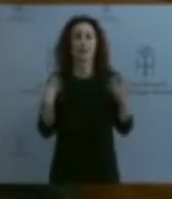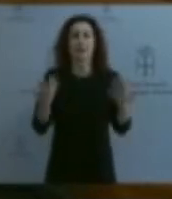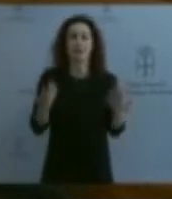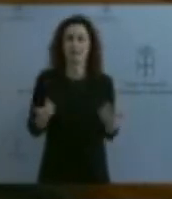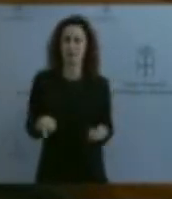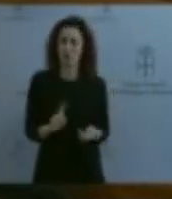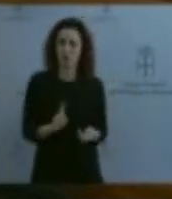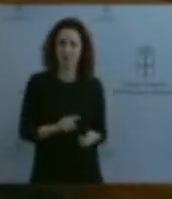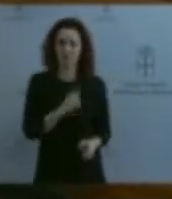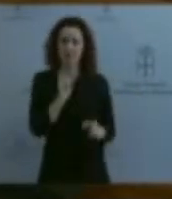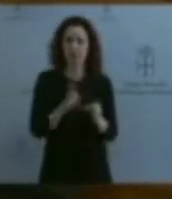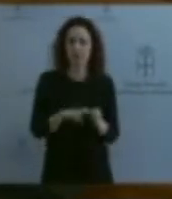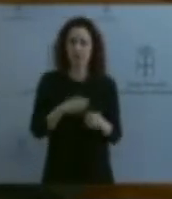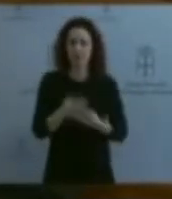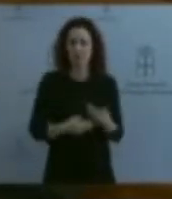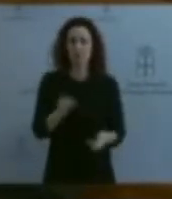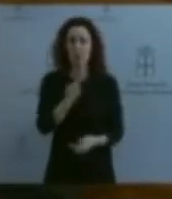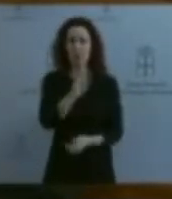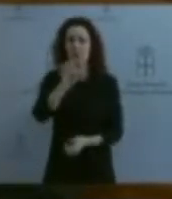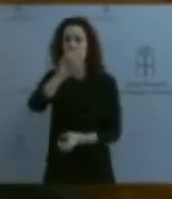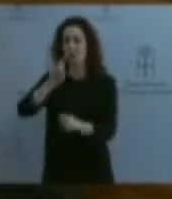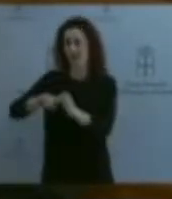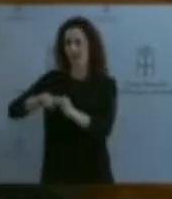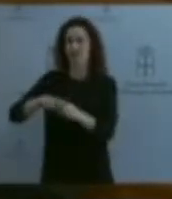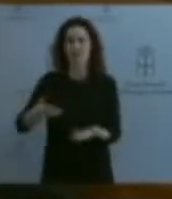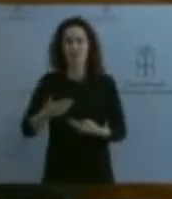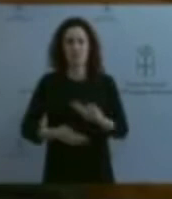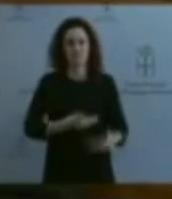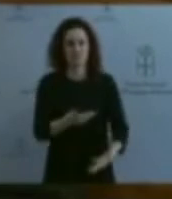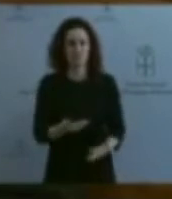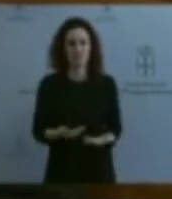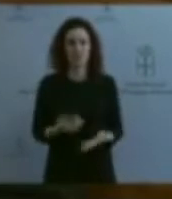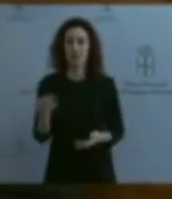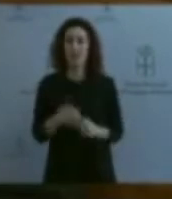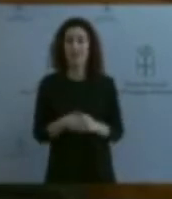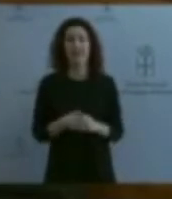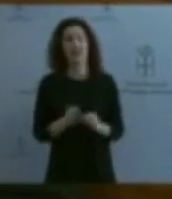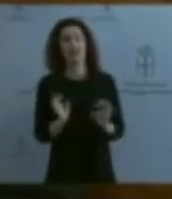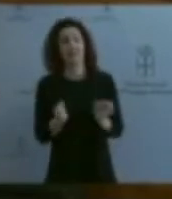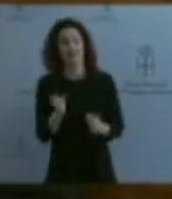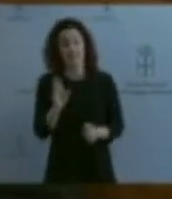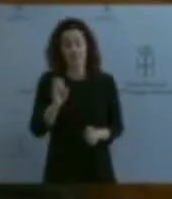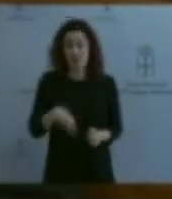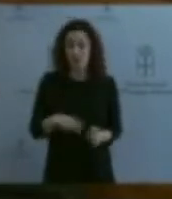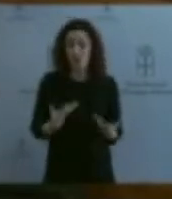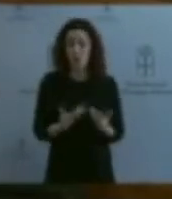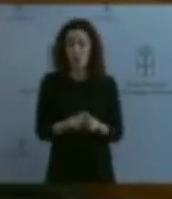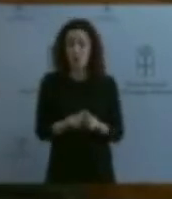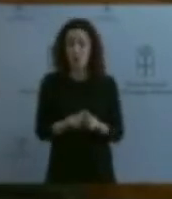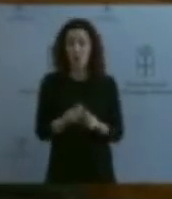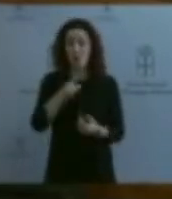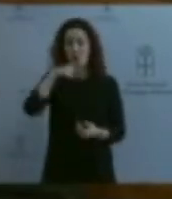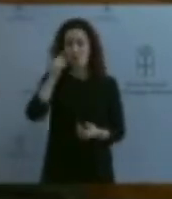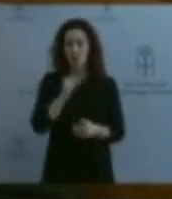exigió un proceso en ese sentido, que, si bien es cierto, con el gobierno de Felipe González, que fue cuando tuvieron lugar las primeras privatizaciones,